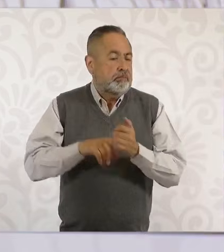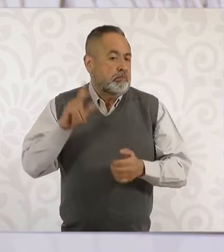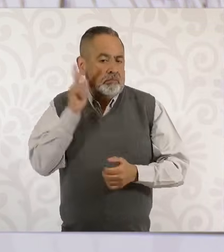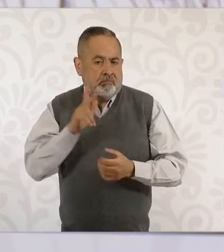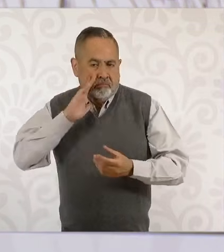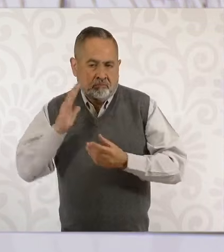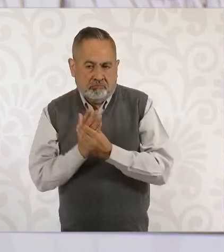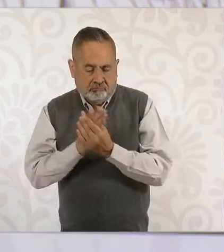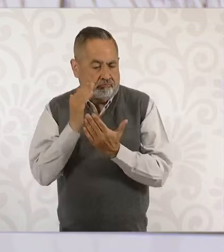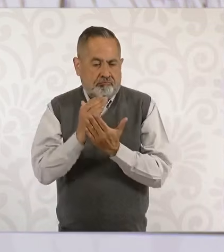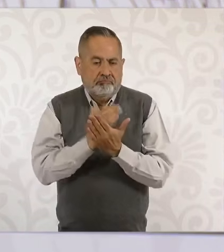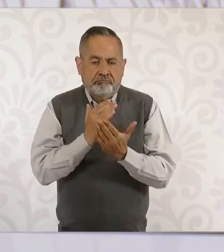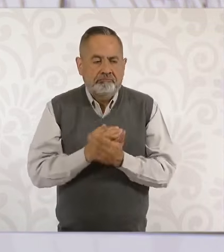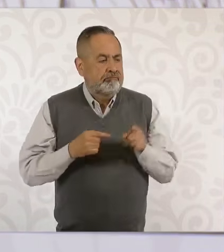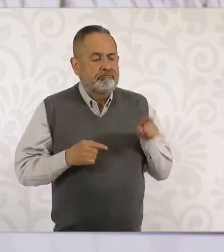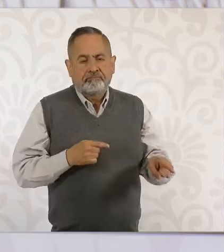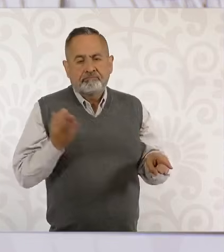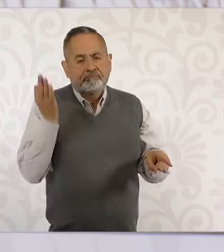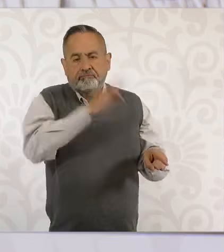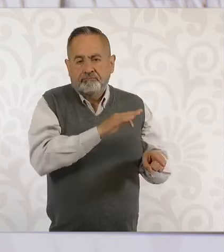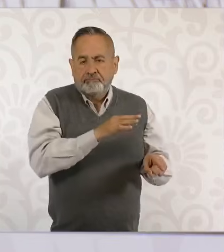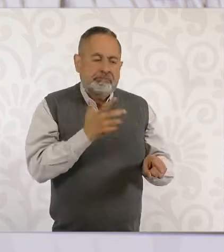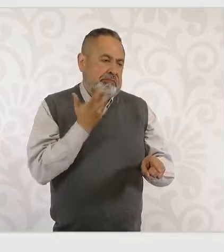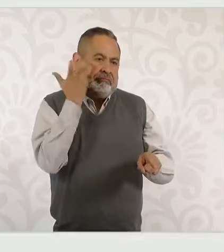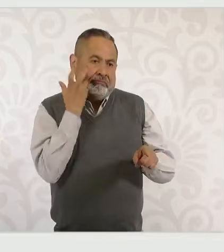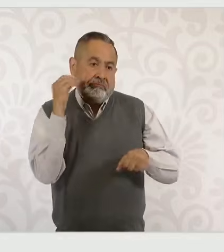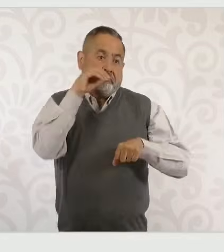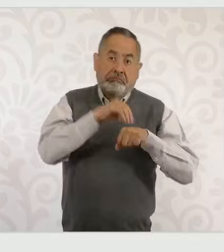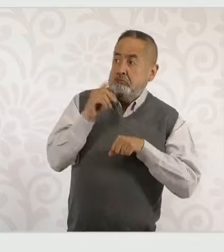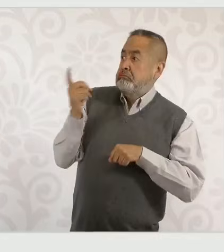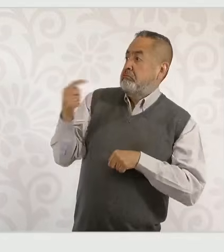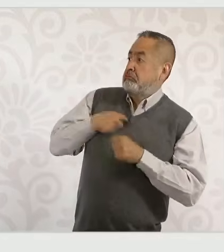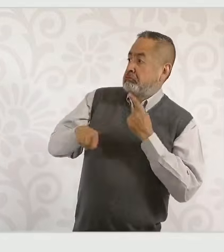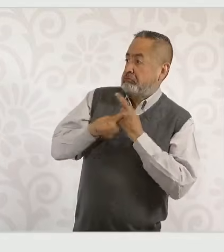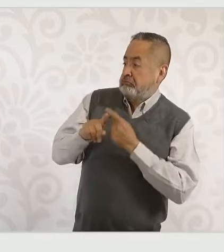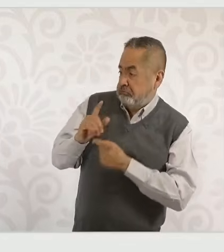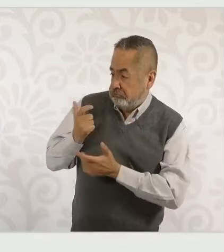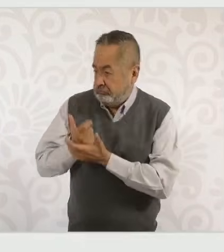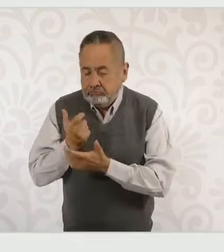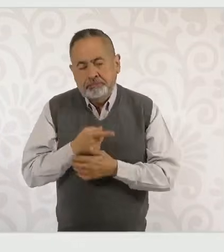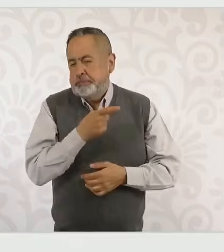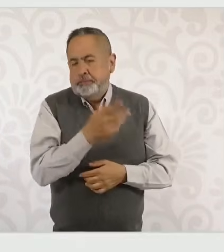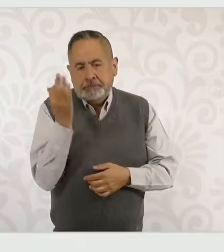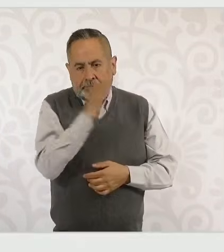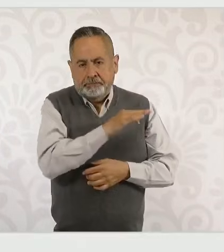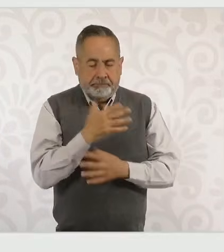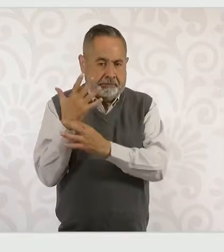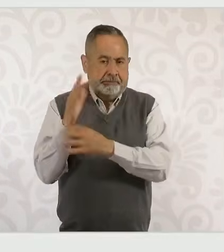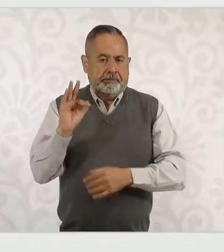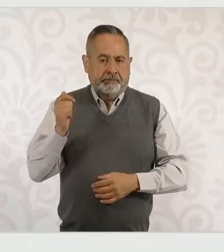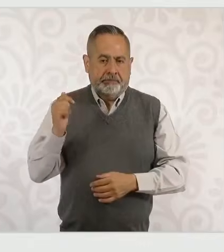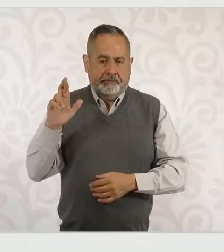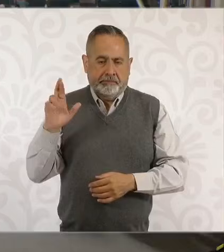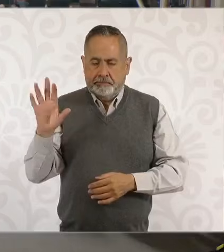demostrar que fue falsedad de acusaciones y extorsión. Eso es lo que dice la Fiscalía General de la